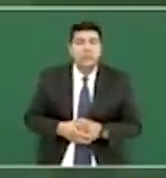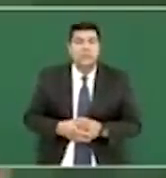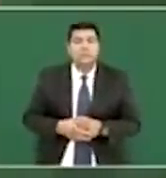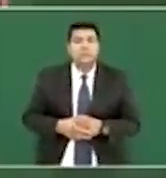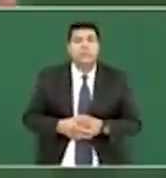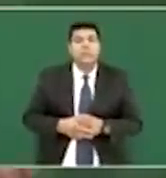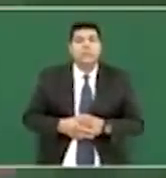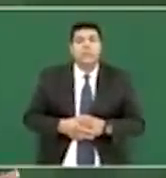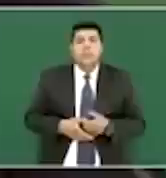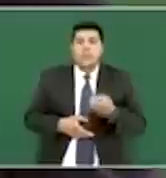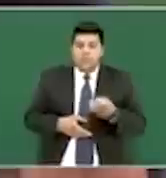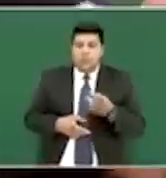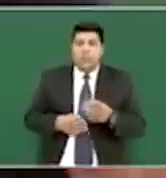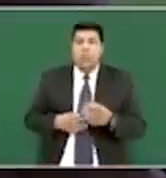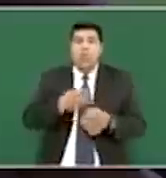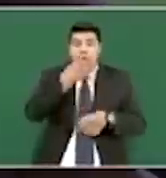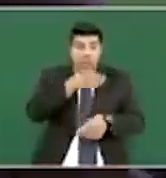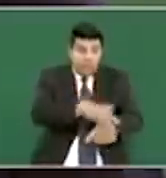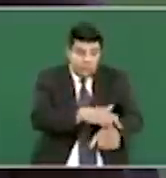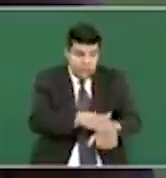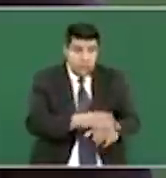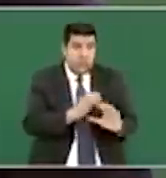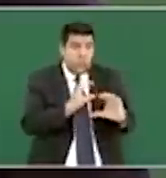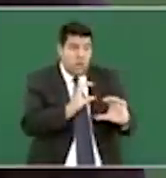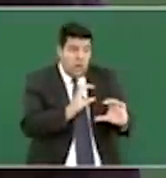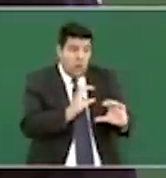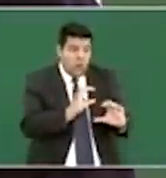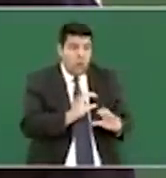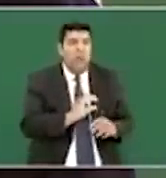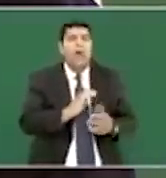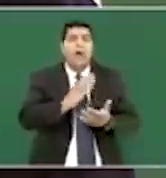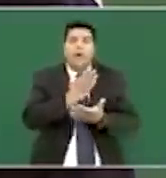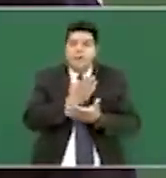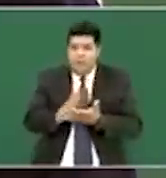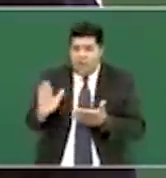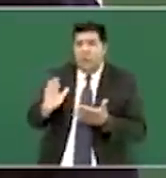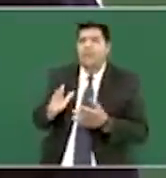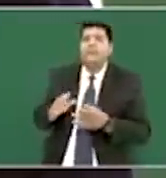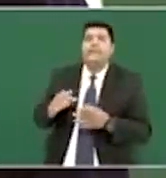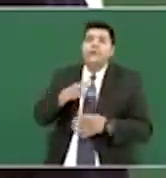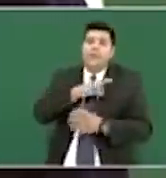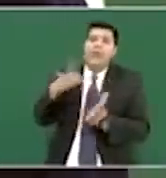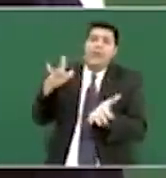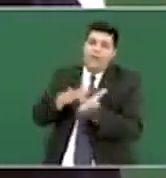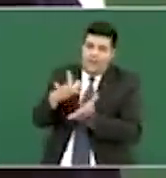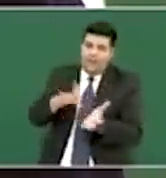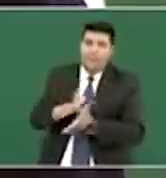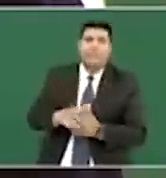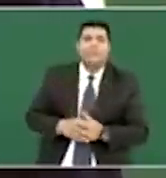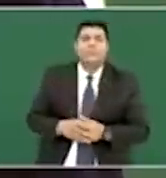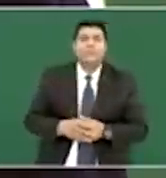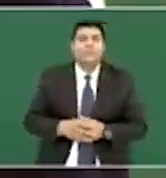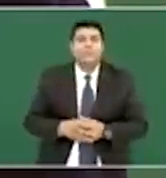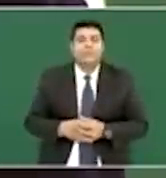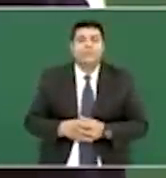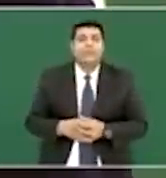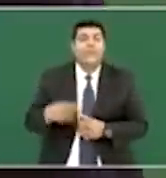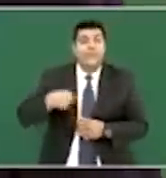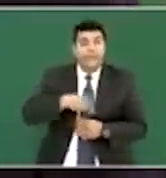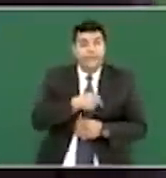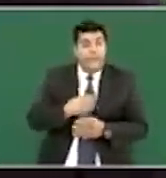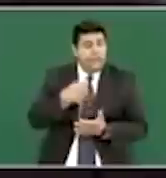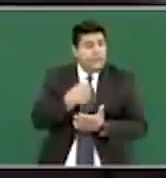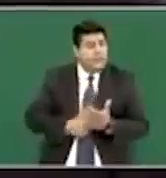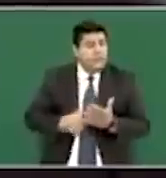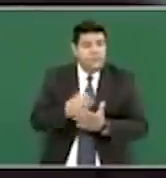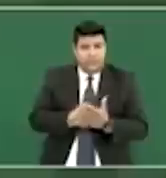y a dar opciones, a dar alternativas y insistir mucho en que solo